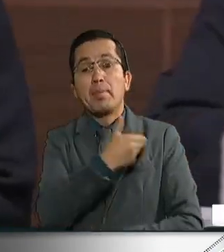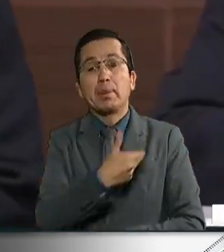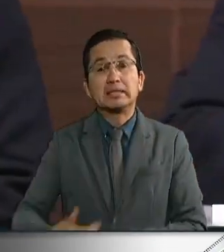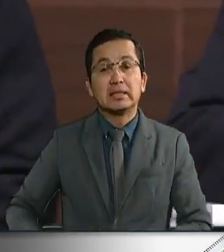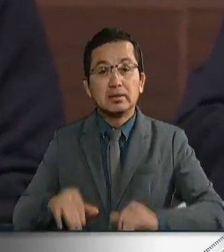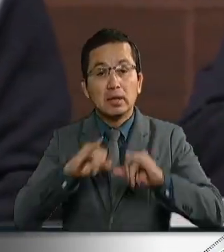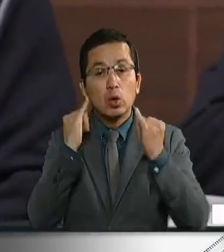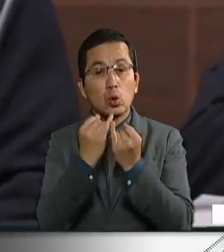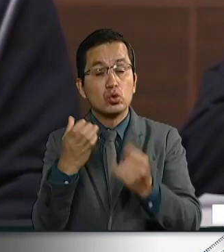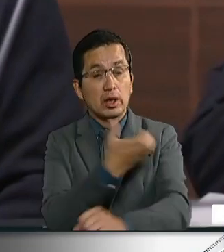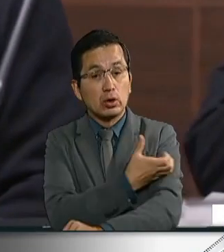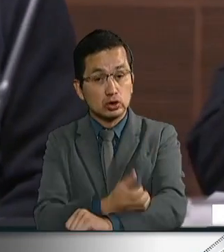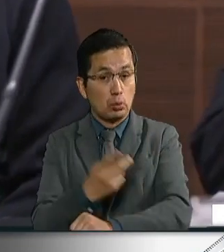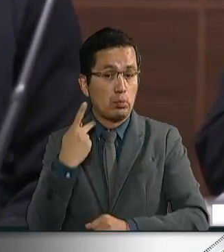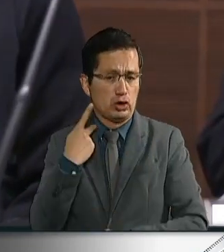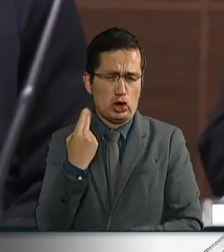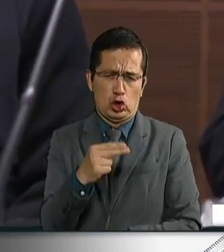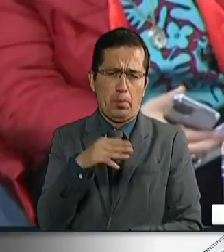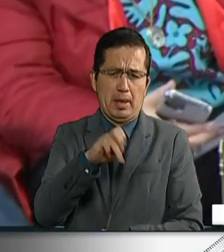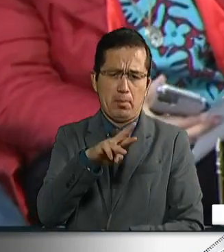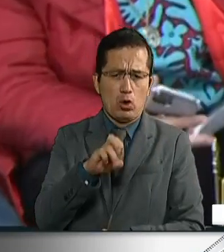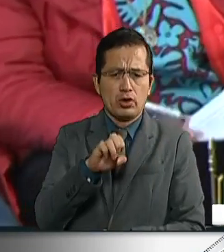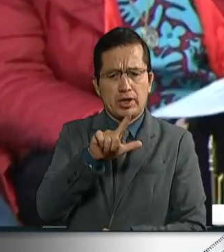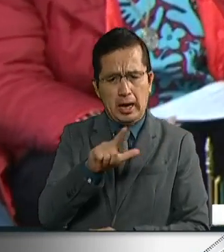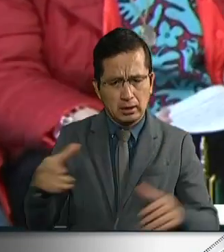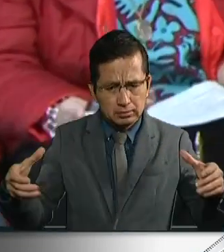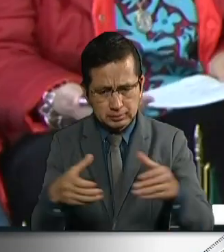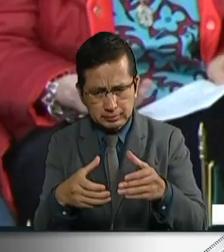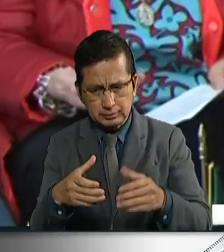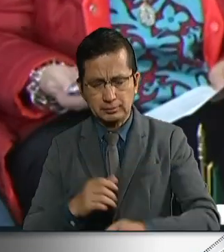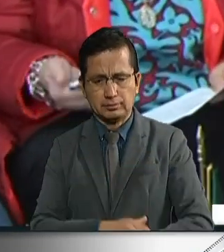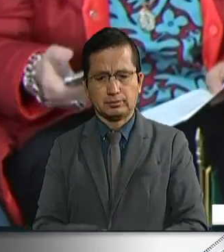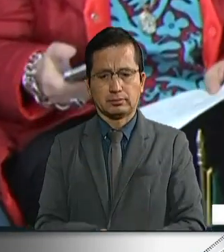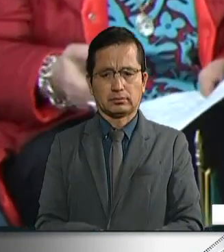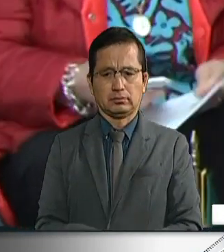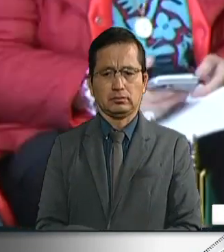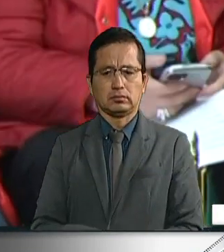Coordinación Política, el senador Ricardo Monreal. Pero todo está